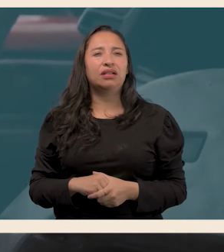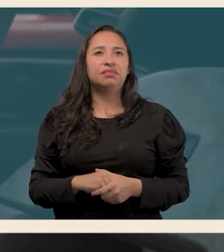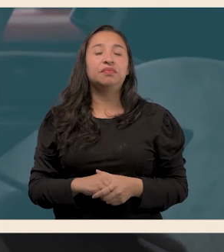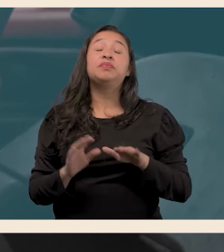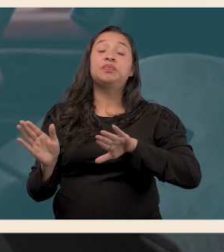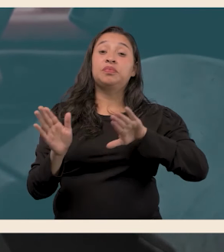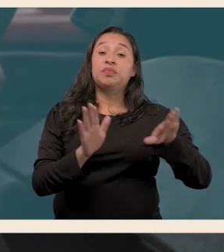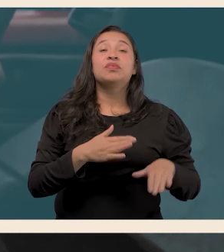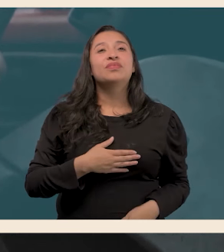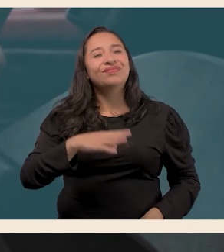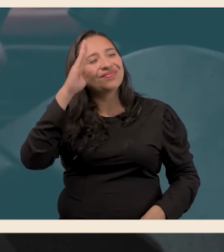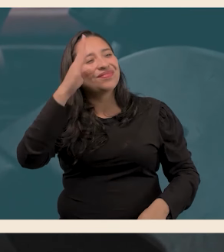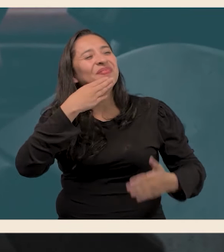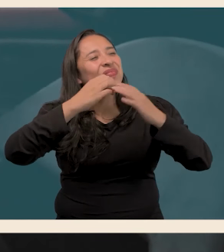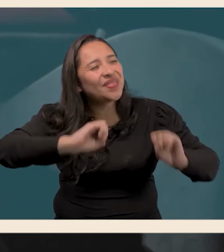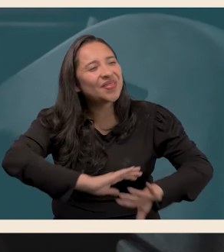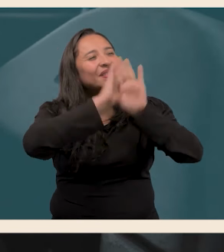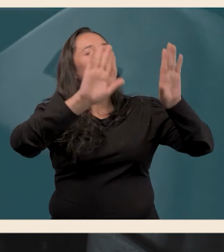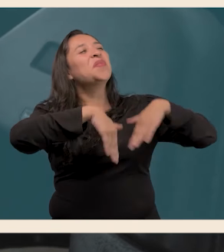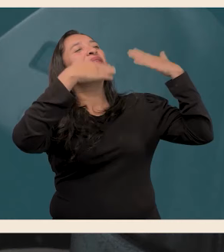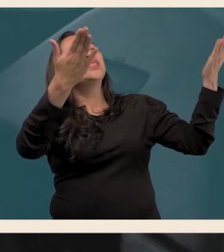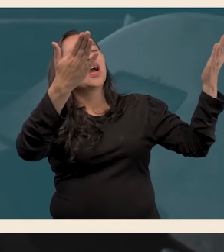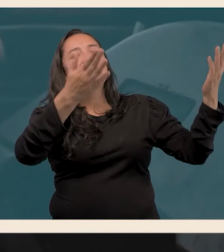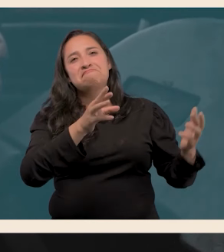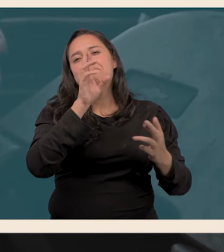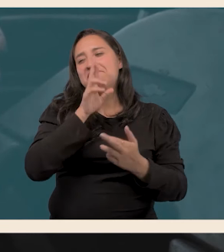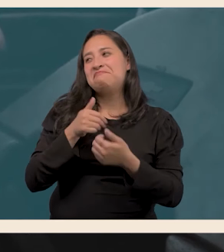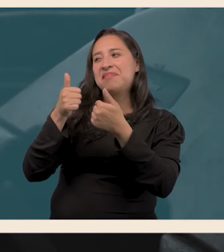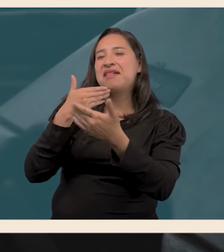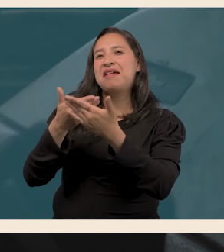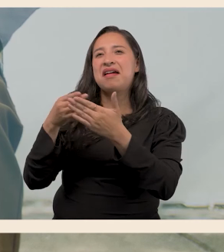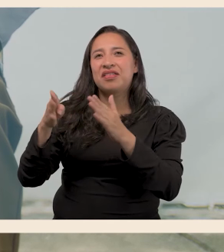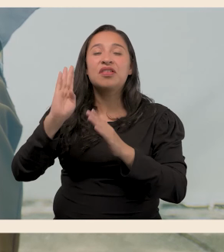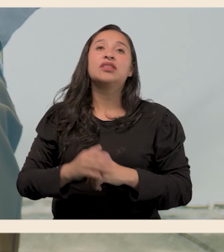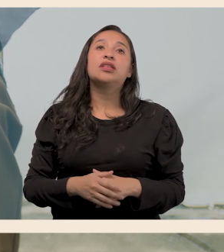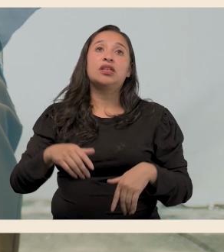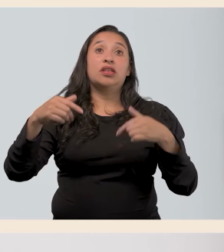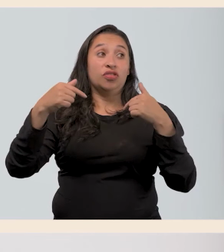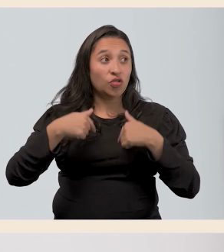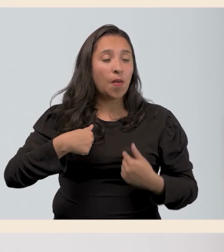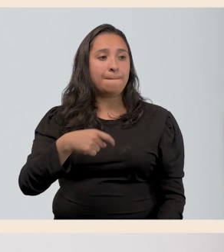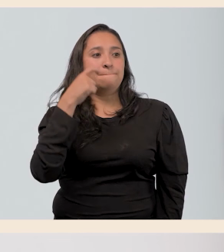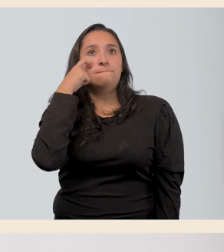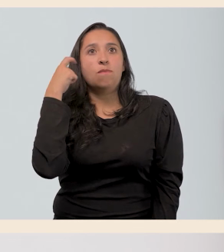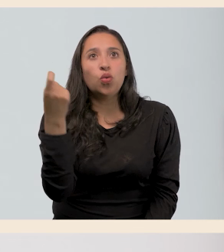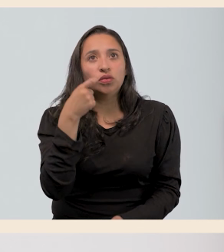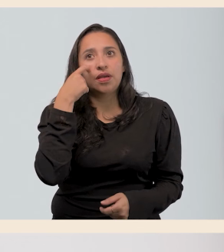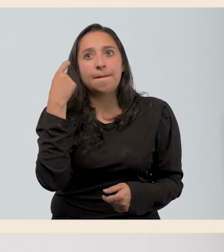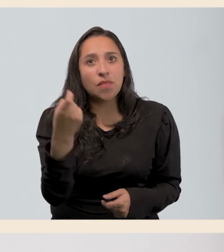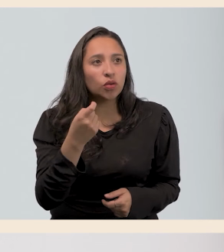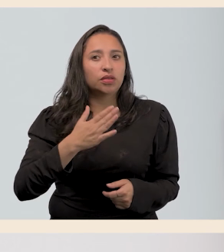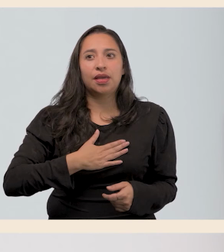Jovencito. Buenos días, vecino. ¿Cómo amanece? Bien, gracias a Dios. Yo seguí buscando, no encontré, me fui moviendo